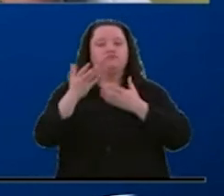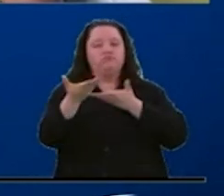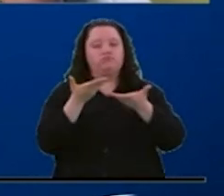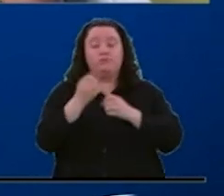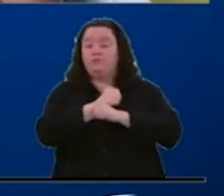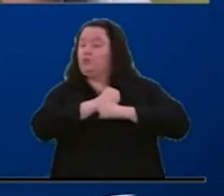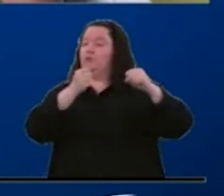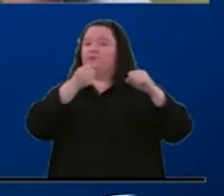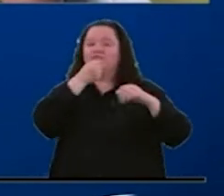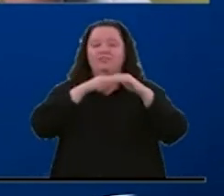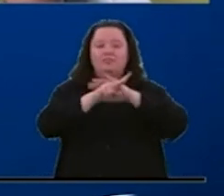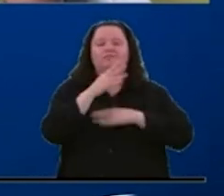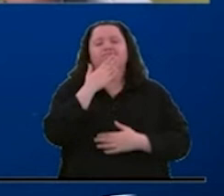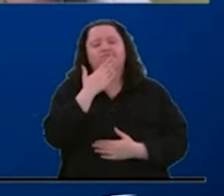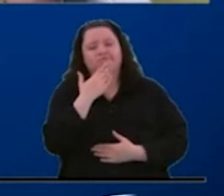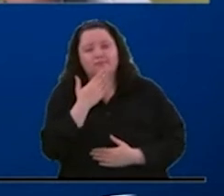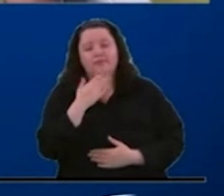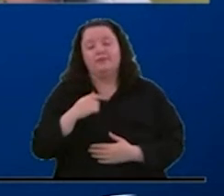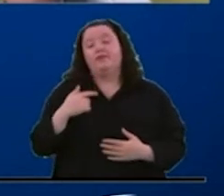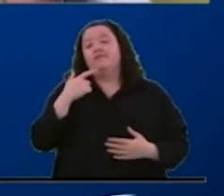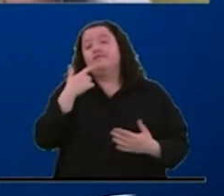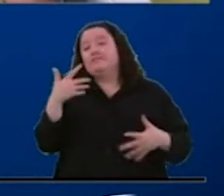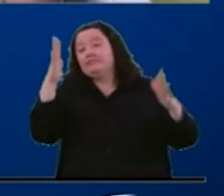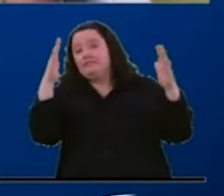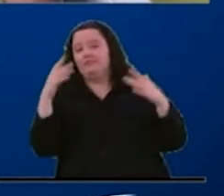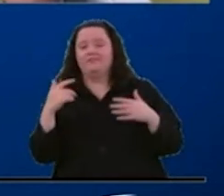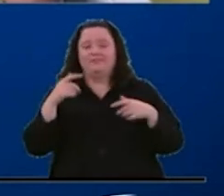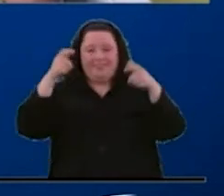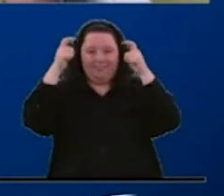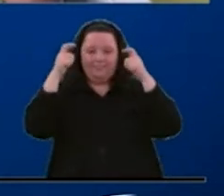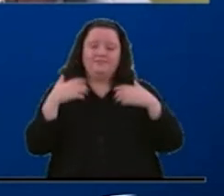en la emisión de la mañana de Noticias Caracol y un feliz Puente de Reyes.